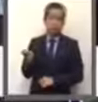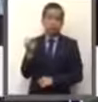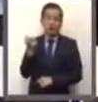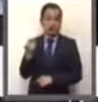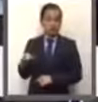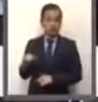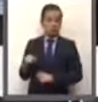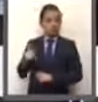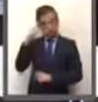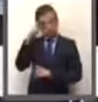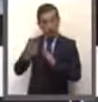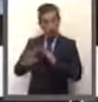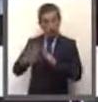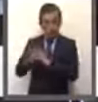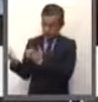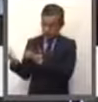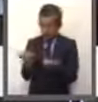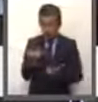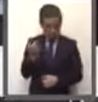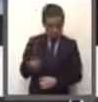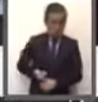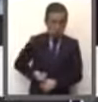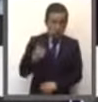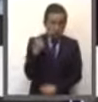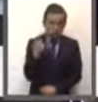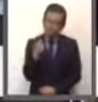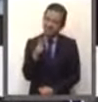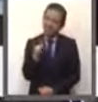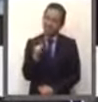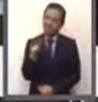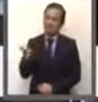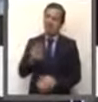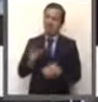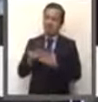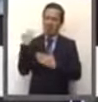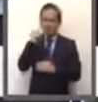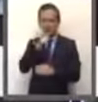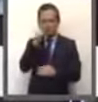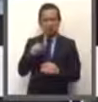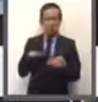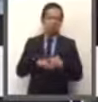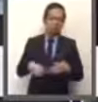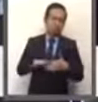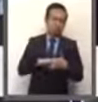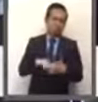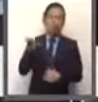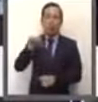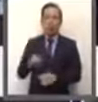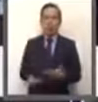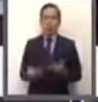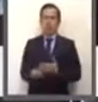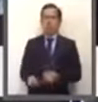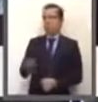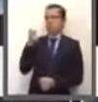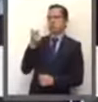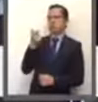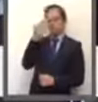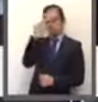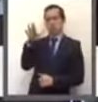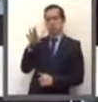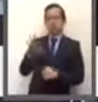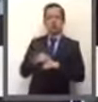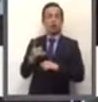pasando en la migración. No es la primera, siempre sucede. Lo que sí que hoy es algo atípico, más de 5,000 personas